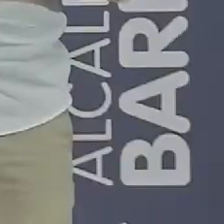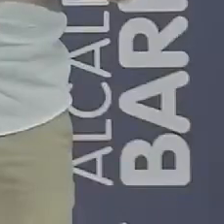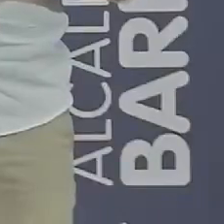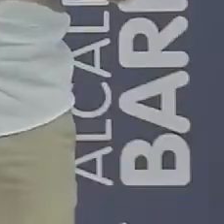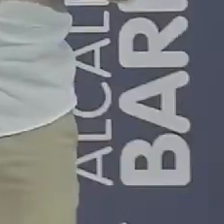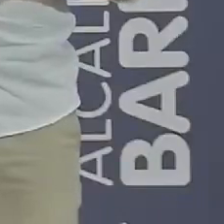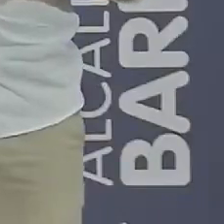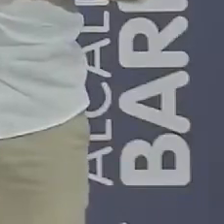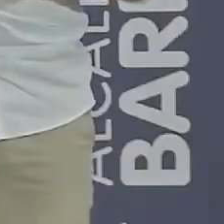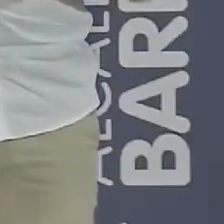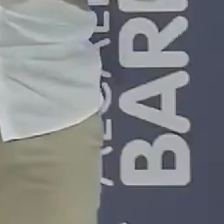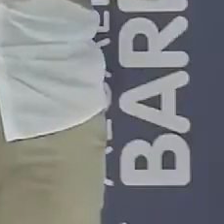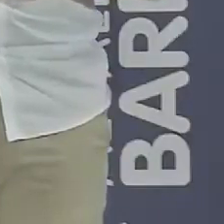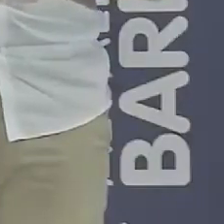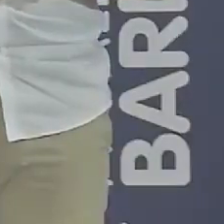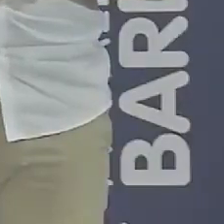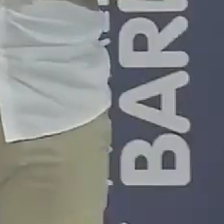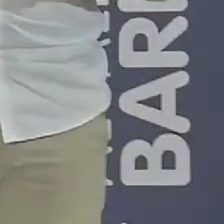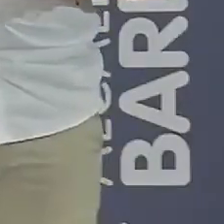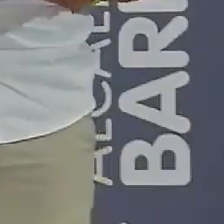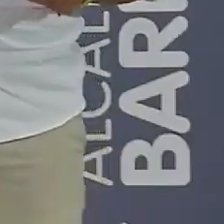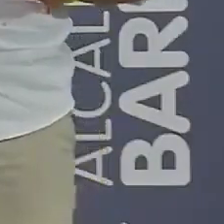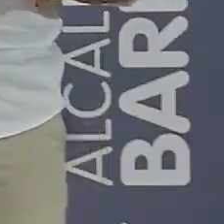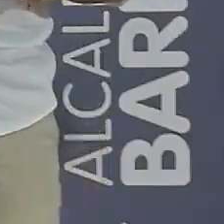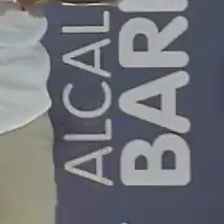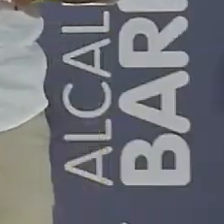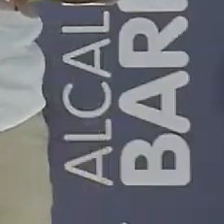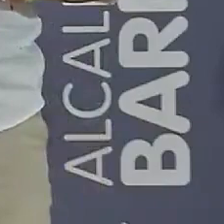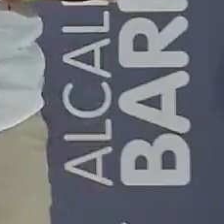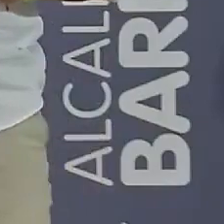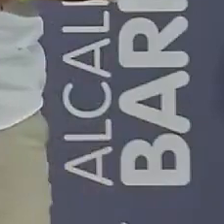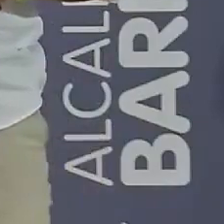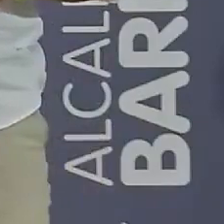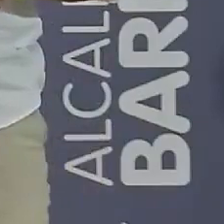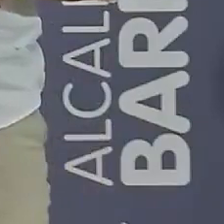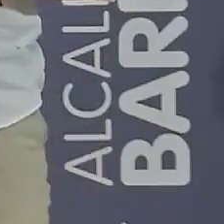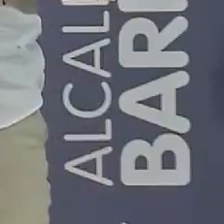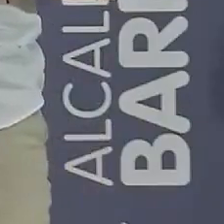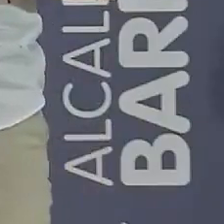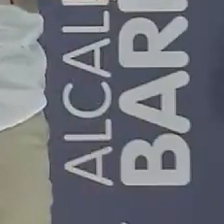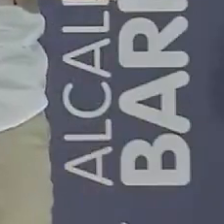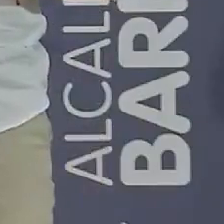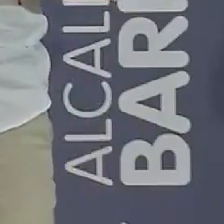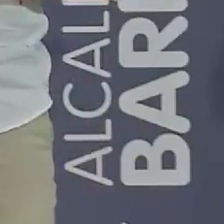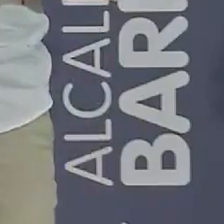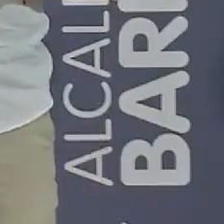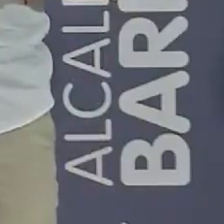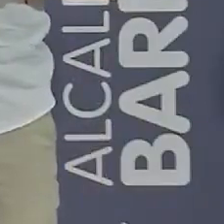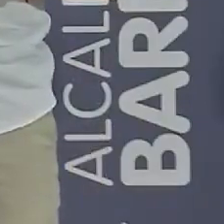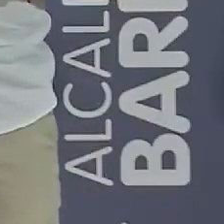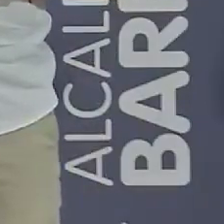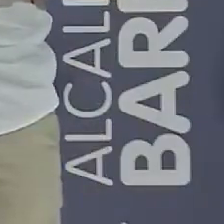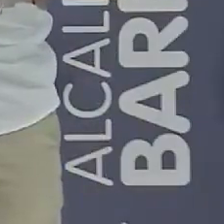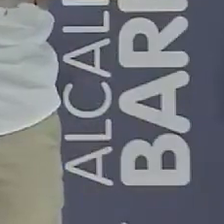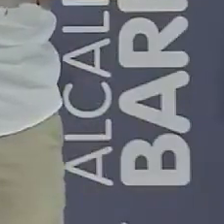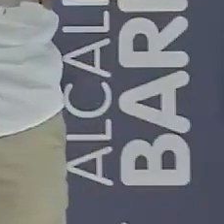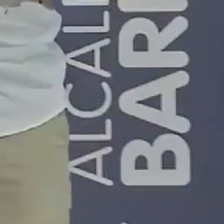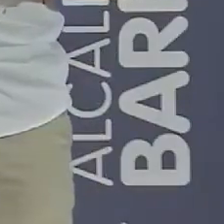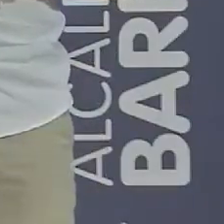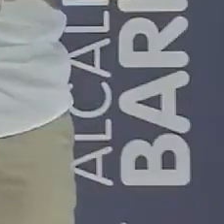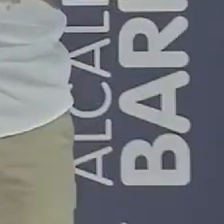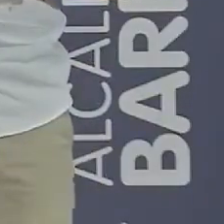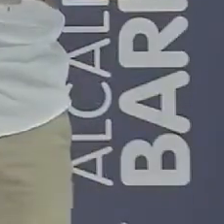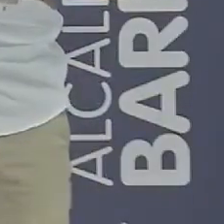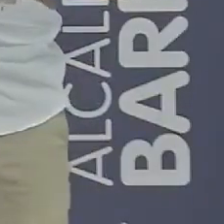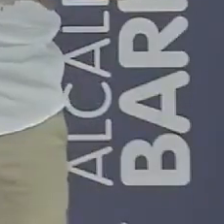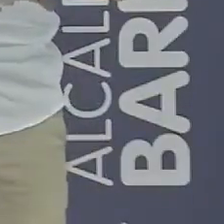distintos puntos de la ciudad. Estamos, por ejemplo, en Mallorquín. Ahí vimos a Salomé, que está en la Ciénaga de Mallorquín, en el barrio La Sierrita. Estamos en el sector del Prado,